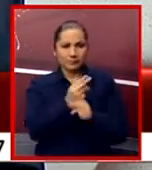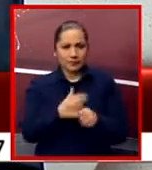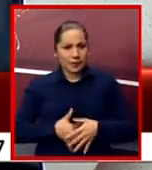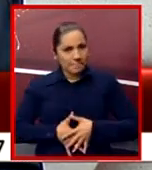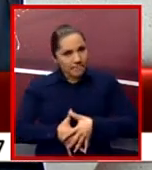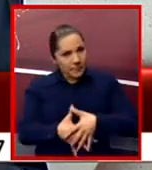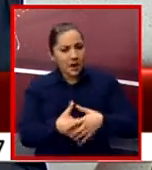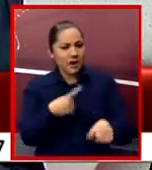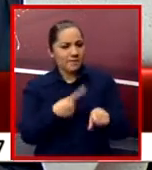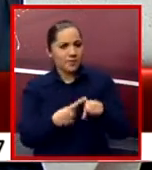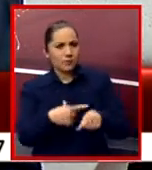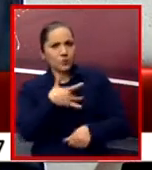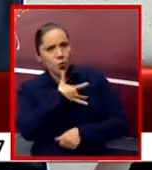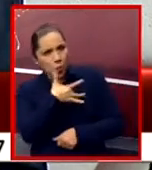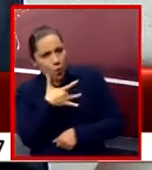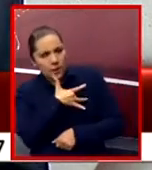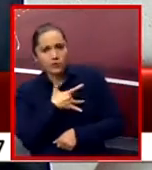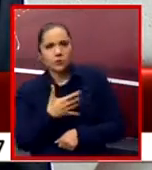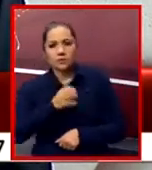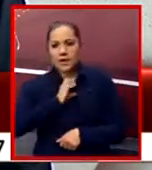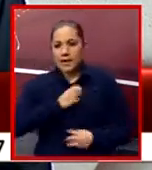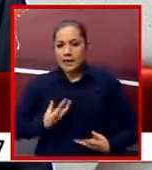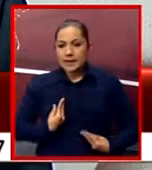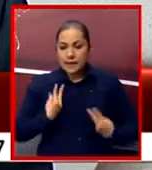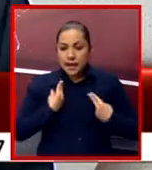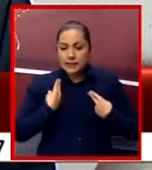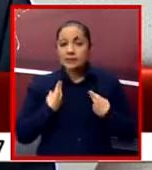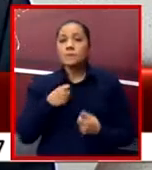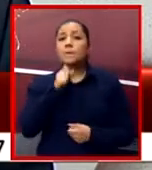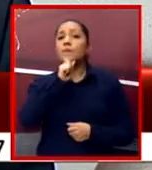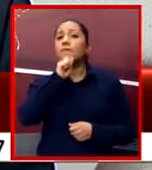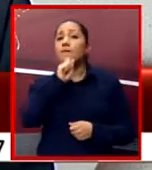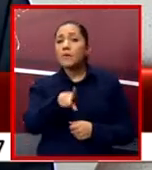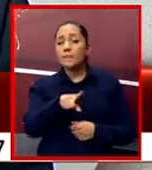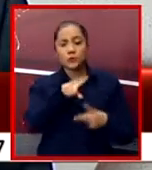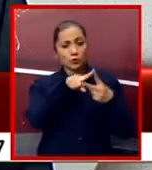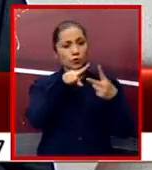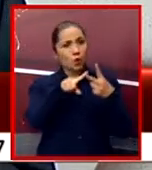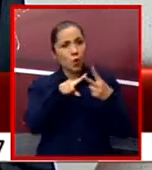del corazón, el cáncer y 2 asuntos que nos tienen